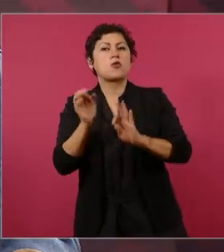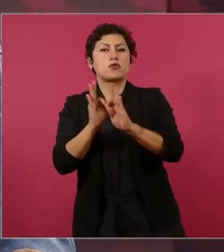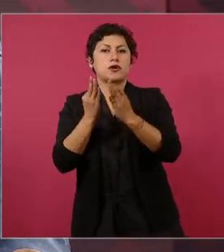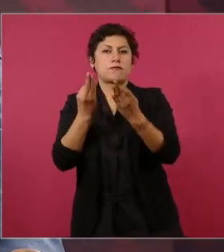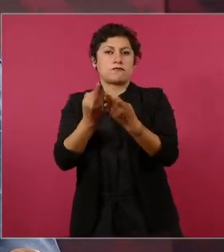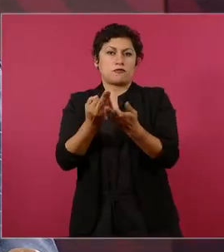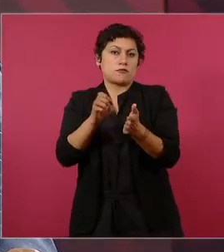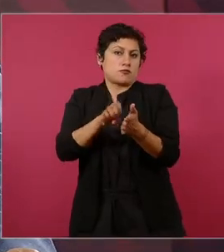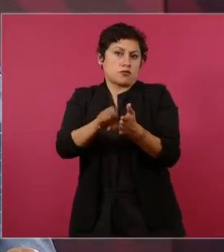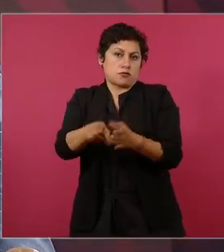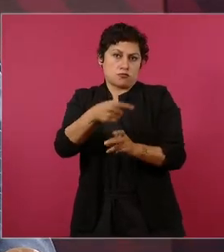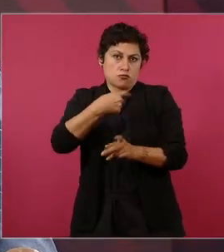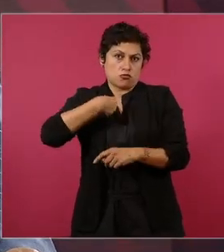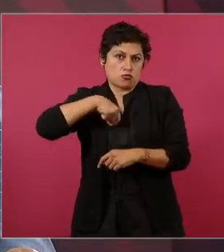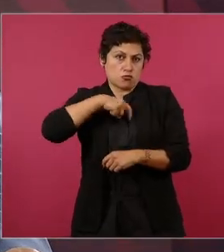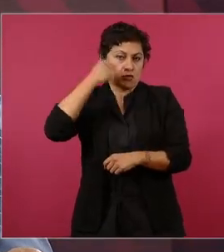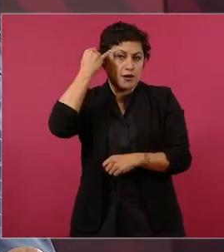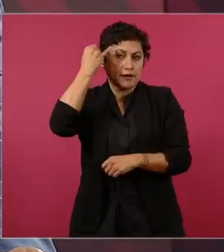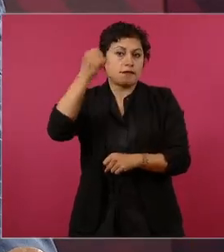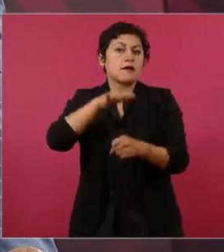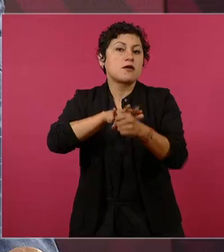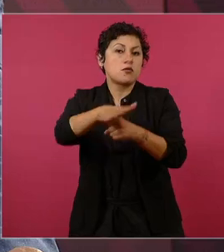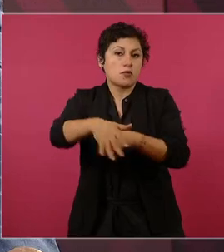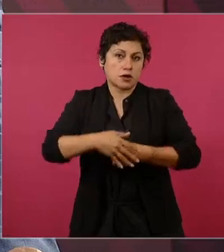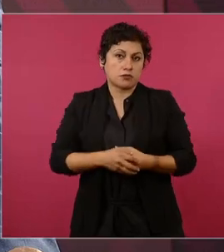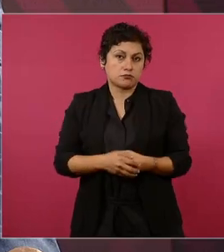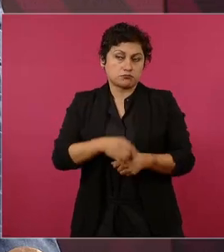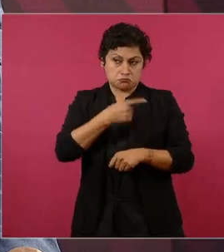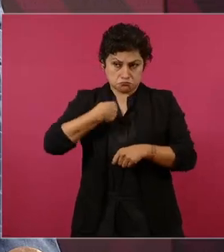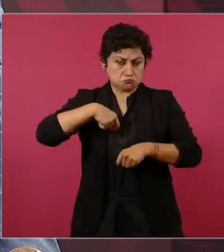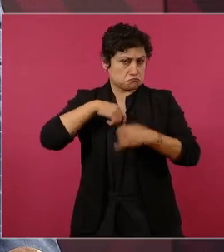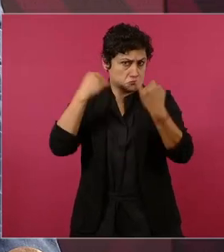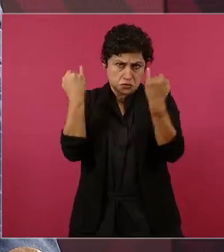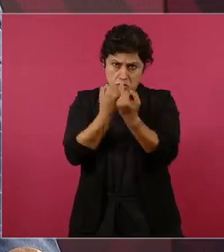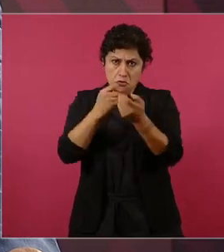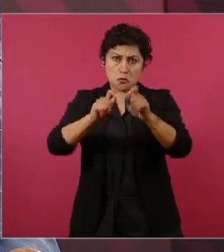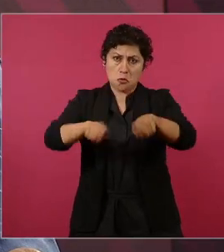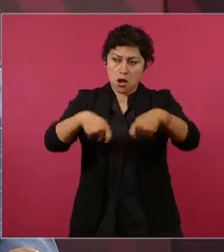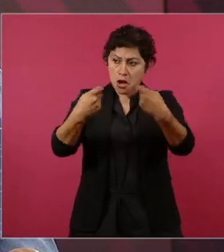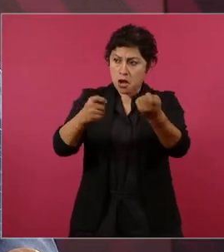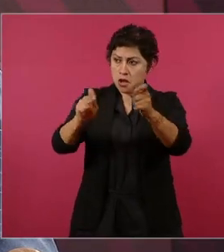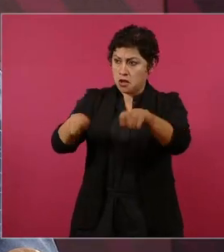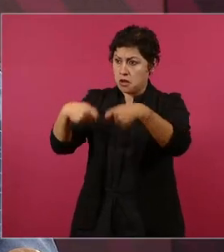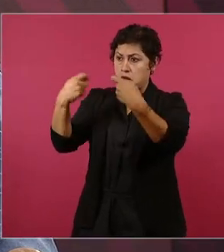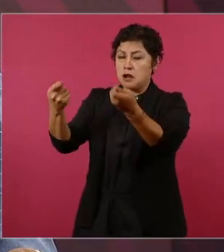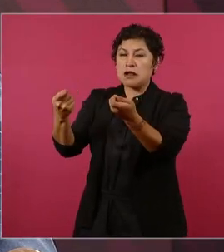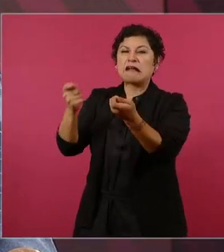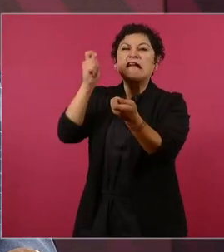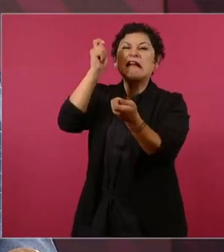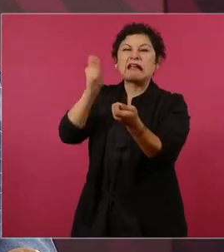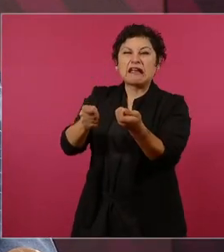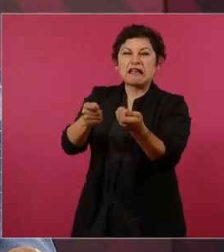nosotros? Estamos distribuyendo la riqueza,